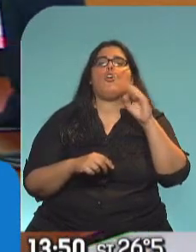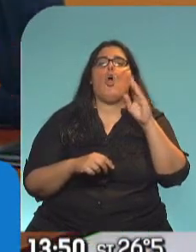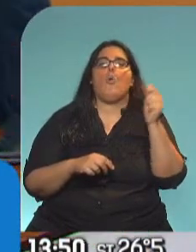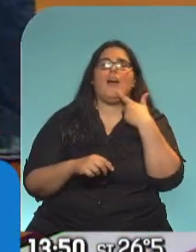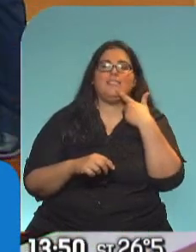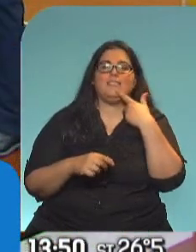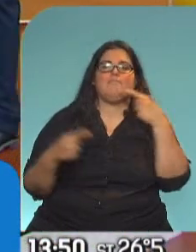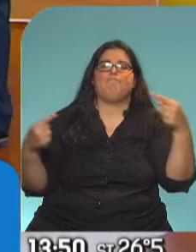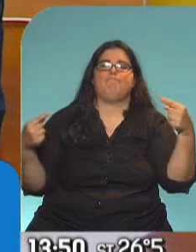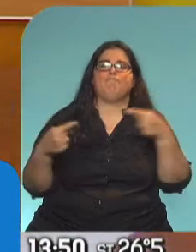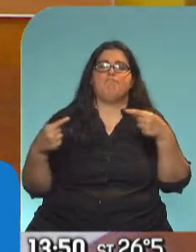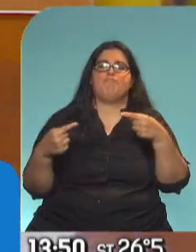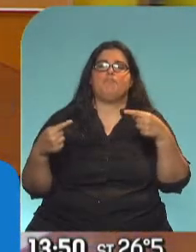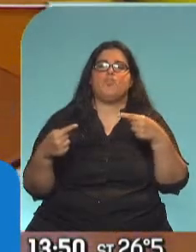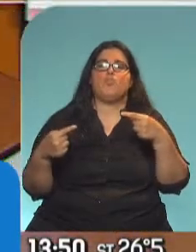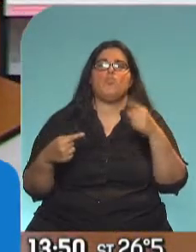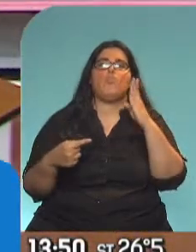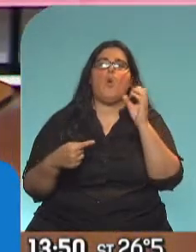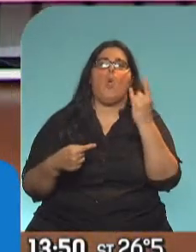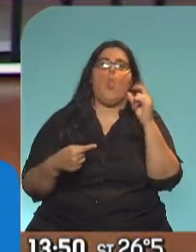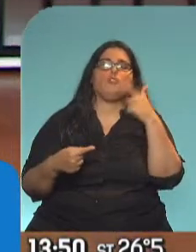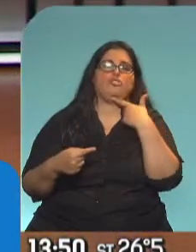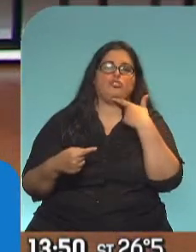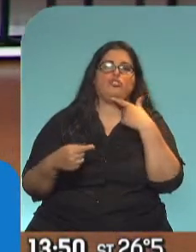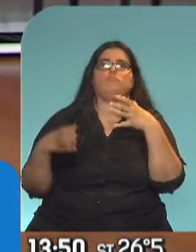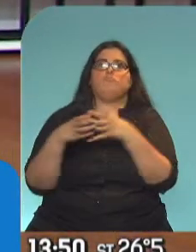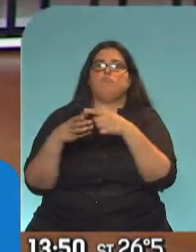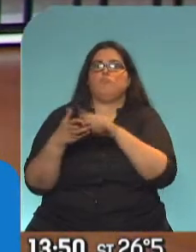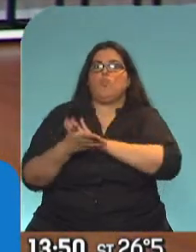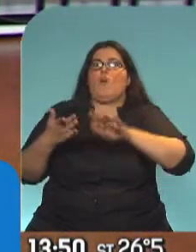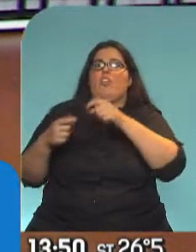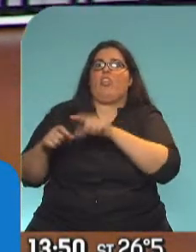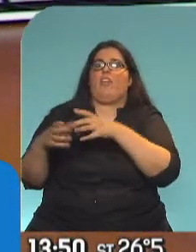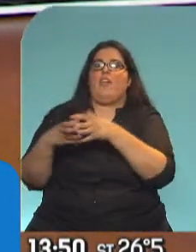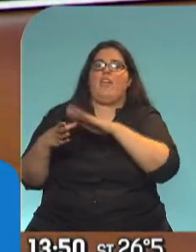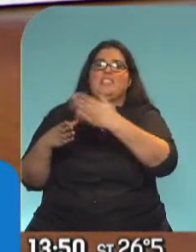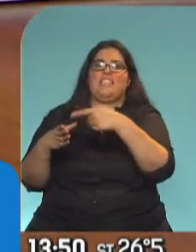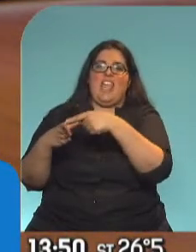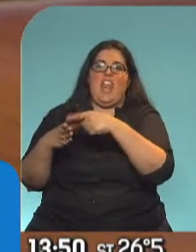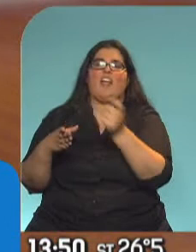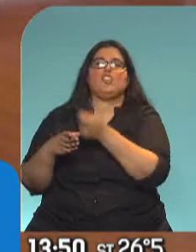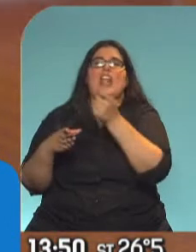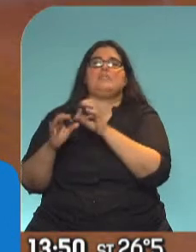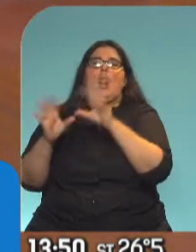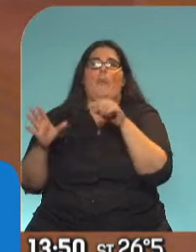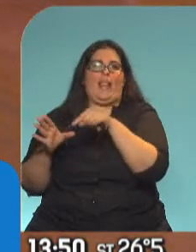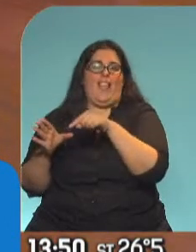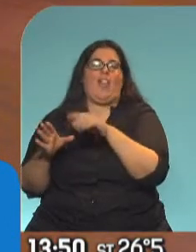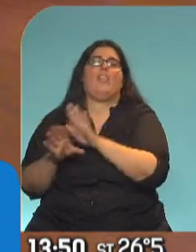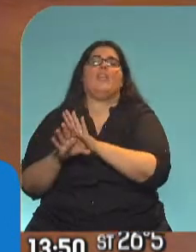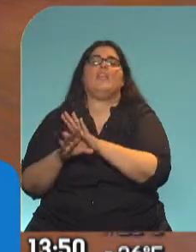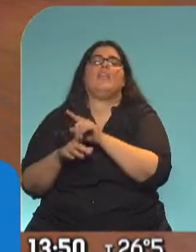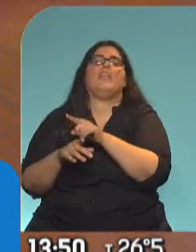Guillermo Boulos, que Boulos es la novedad de la izquierda, del partido Socialismo y Libertad, contra el alcalde que responde al partido